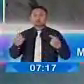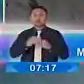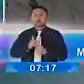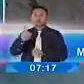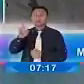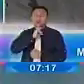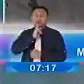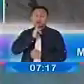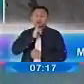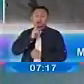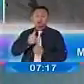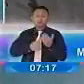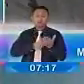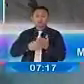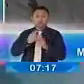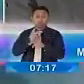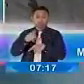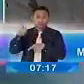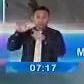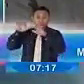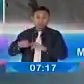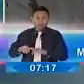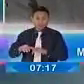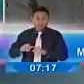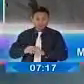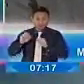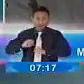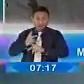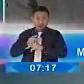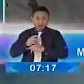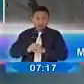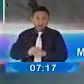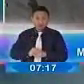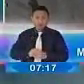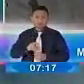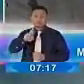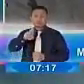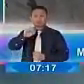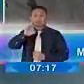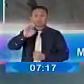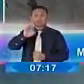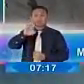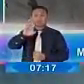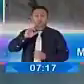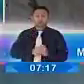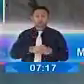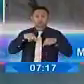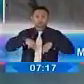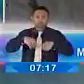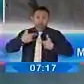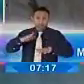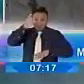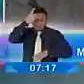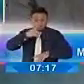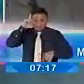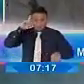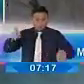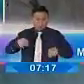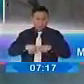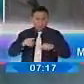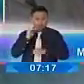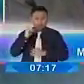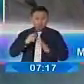en Estados Unidos, con el secretario general de esa cartera de Estado, Robert Lighthizer, y con él se tomaron algunas decisiones importantes.